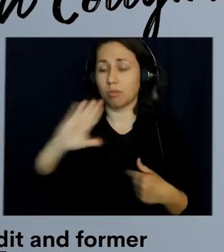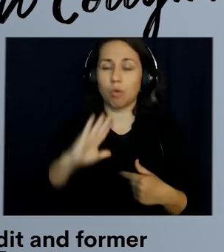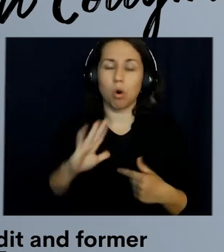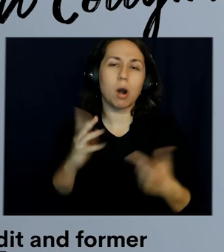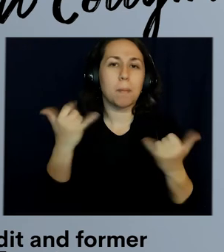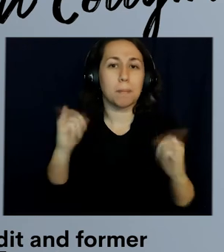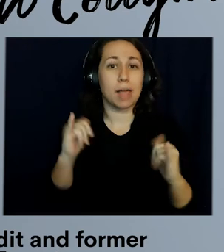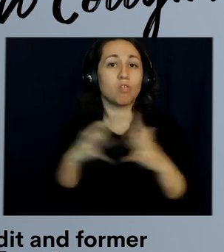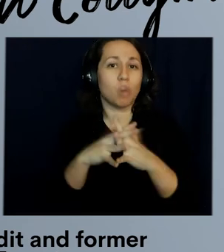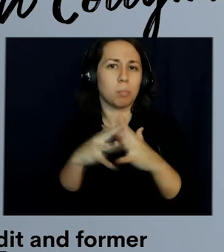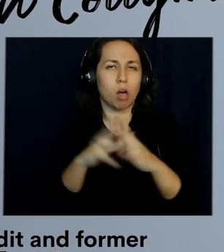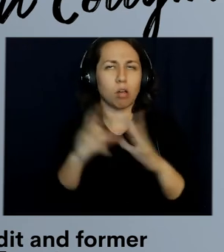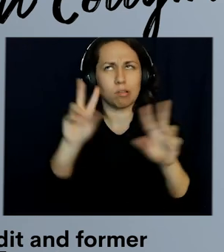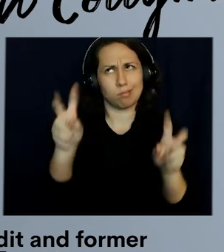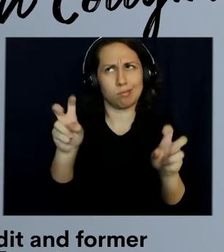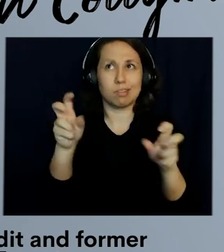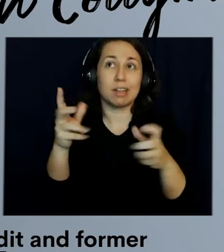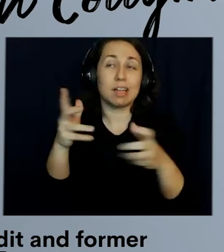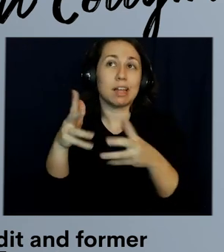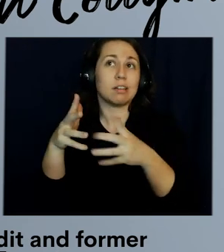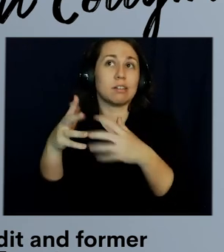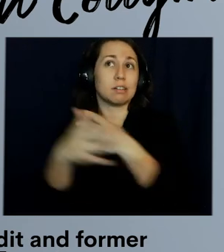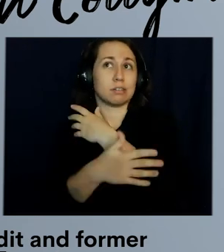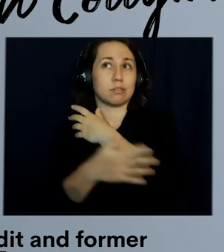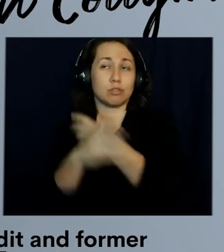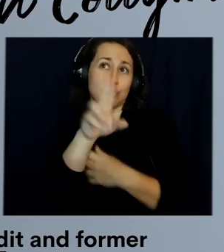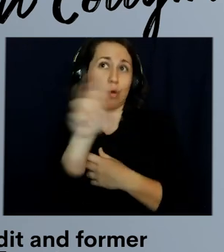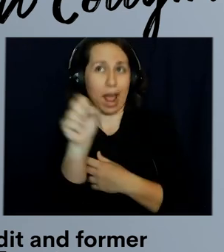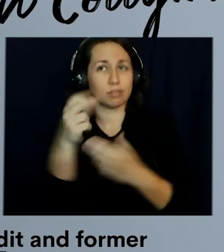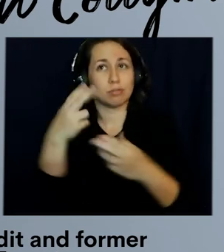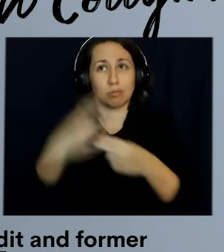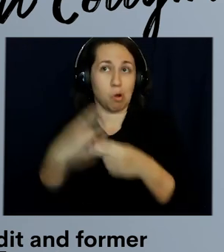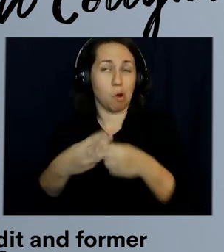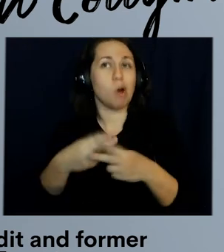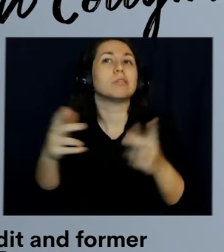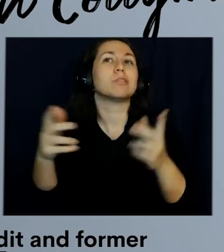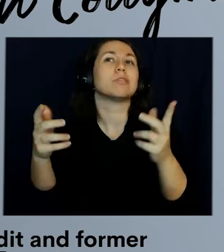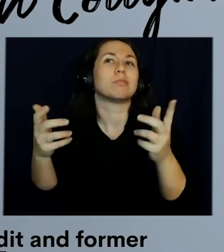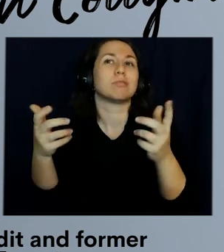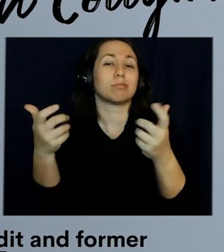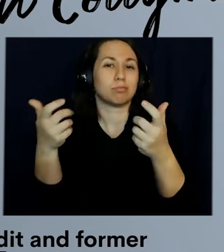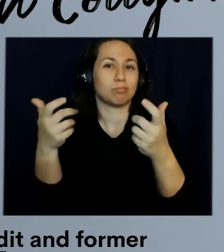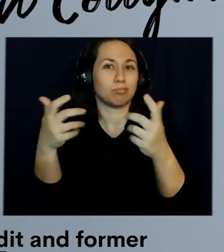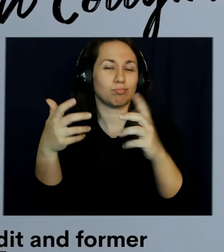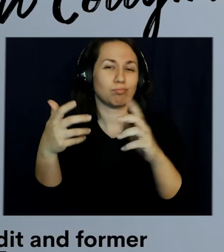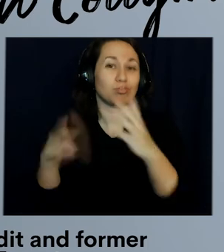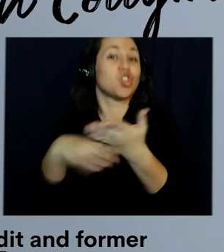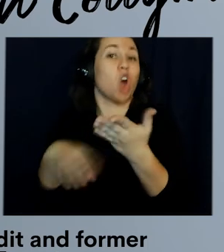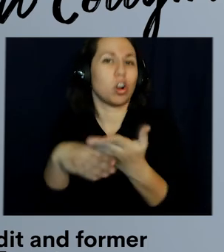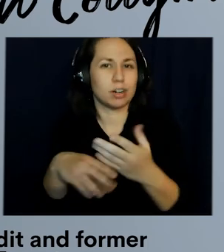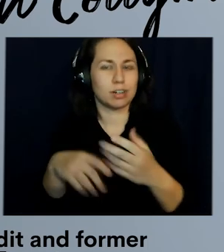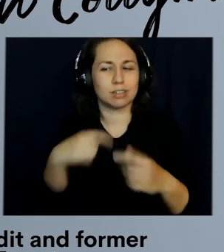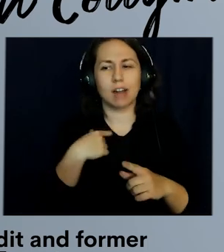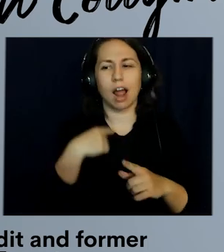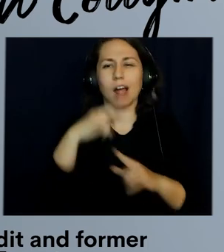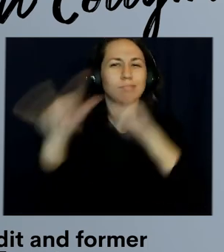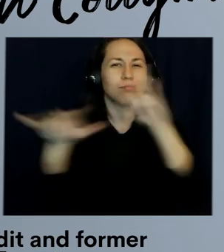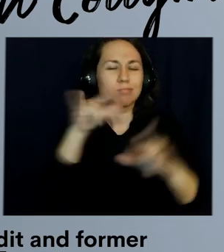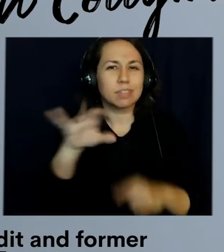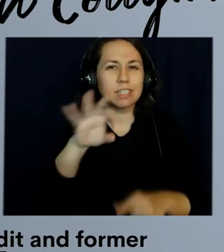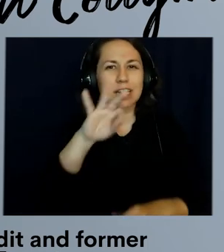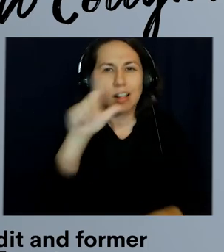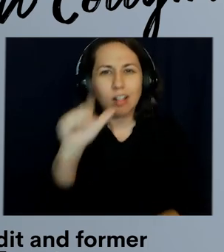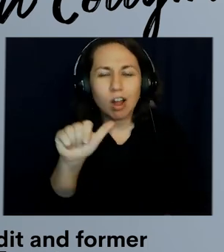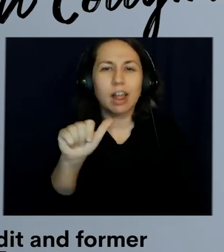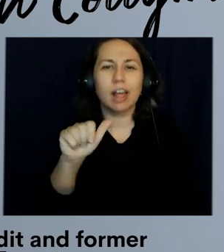edad especialmente. Felicidades a todos ustedes que se están graduando. Sé que están emocionados,